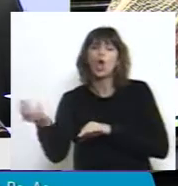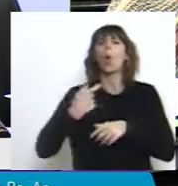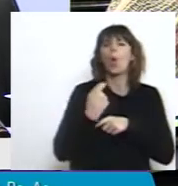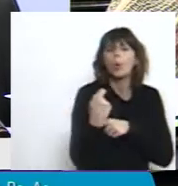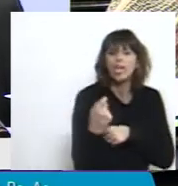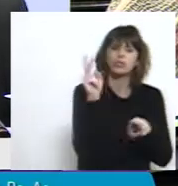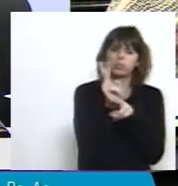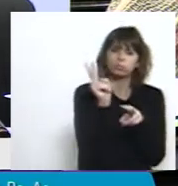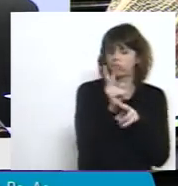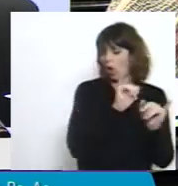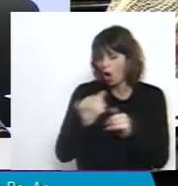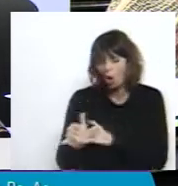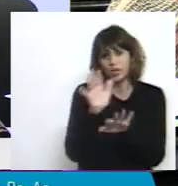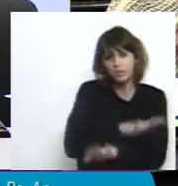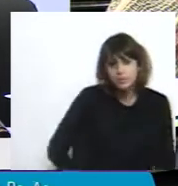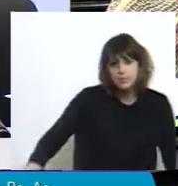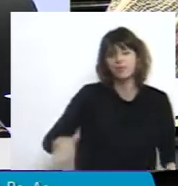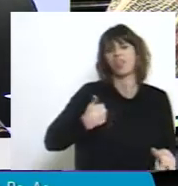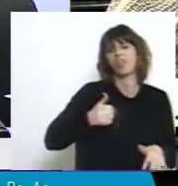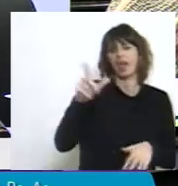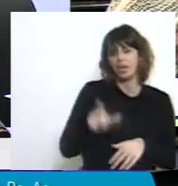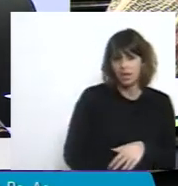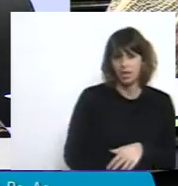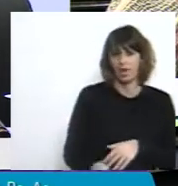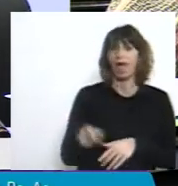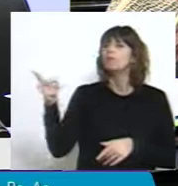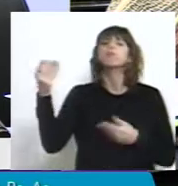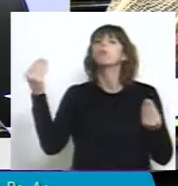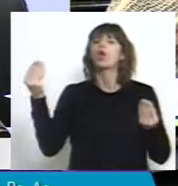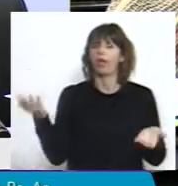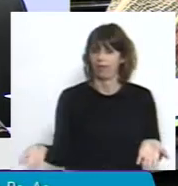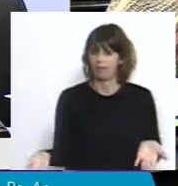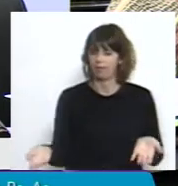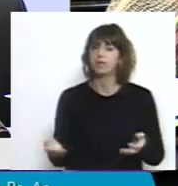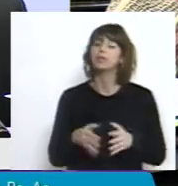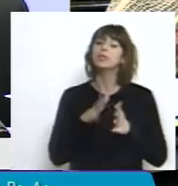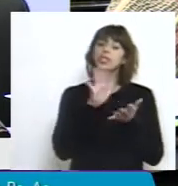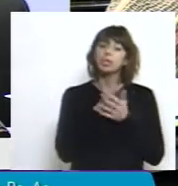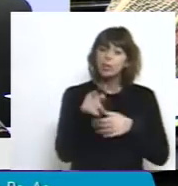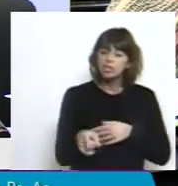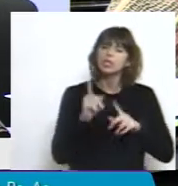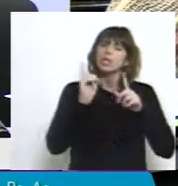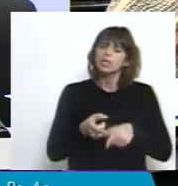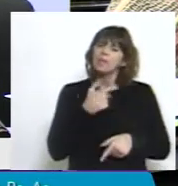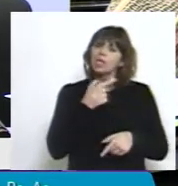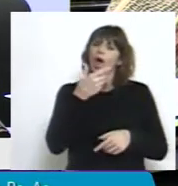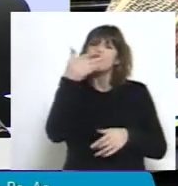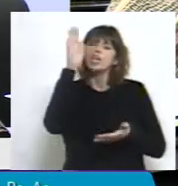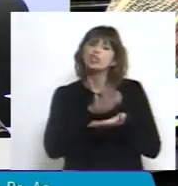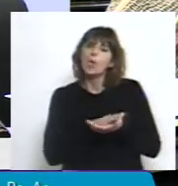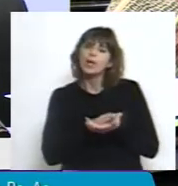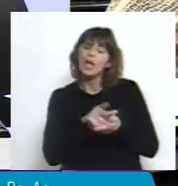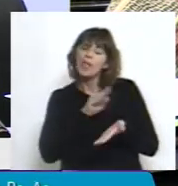niñez y adolescencia de los argentinos. Y en ese punto también me quiero detener en la administración gubernamental, ya estamos